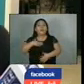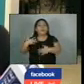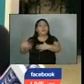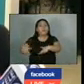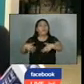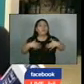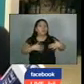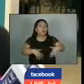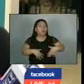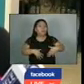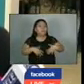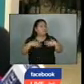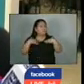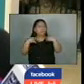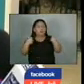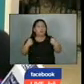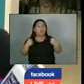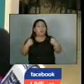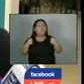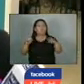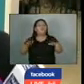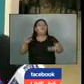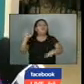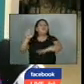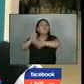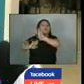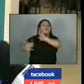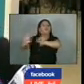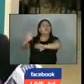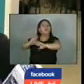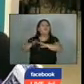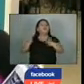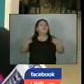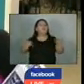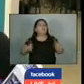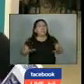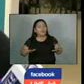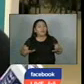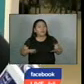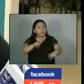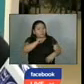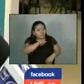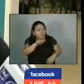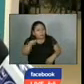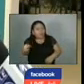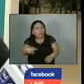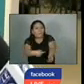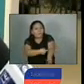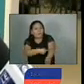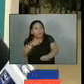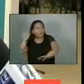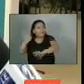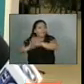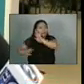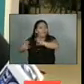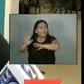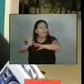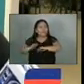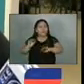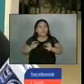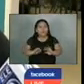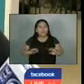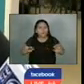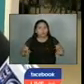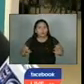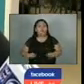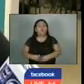Sana, porque es las experiencias que hemos tenido en los hospitales, específicamente en el Hospital Benjamín